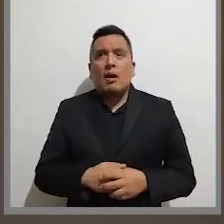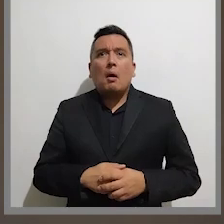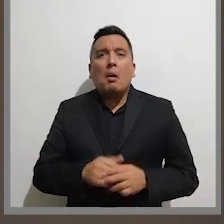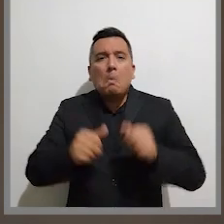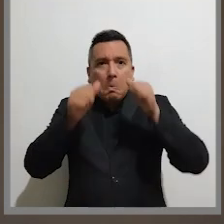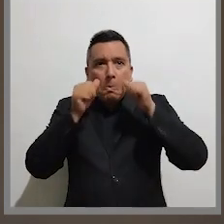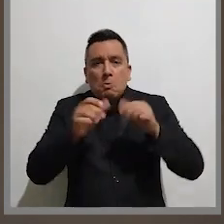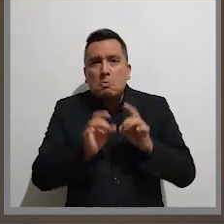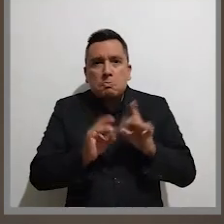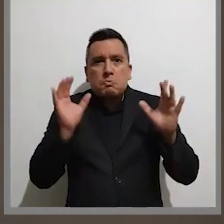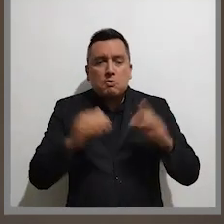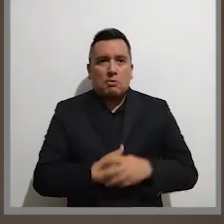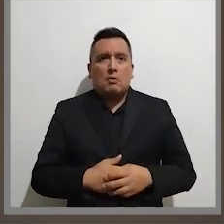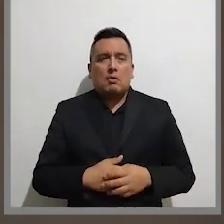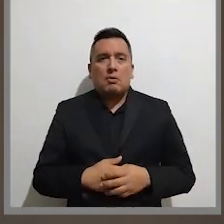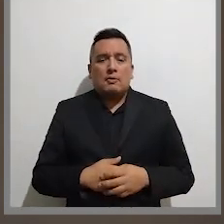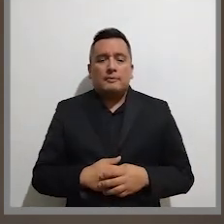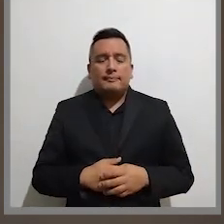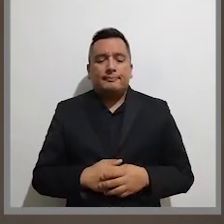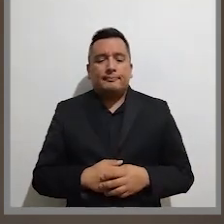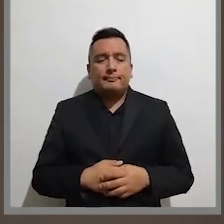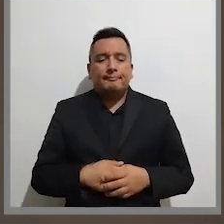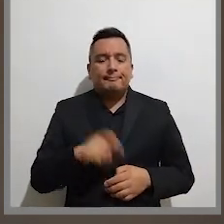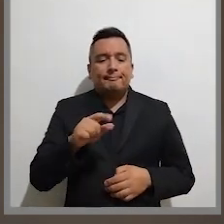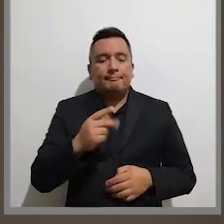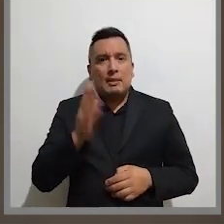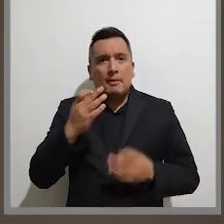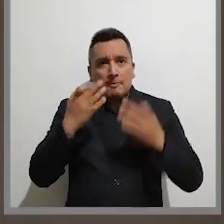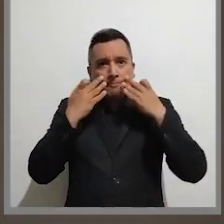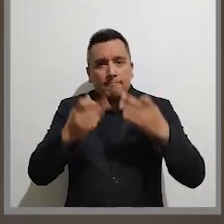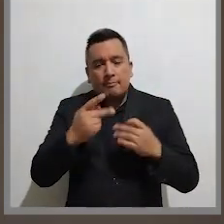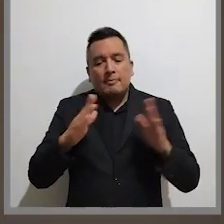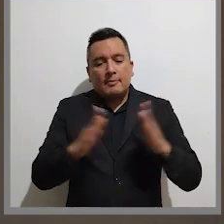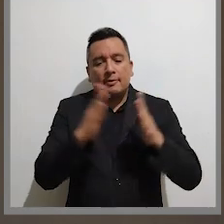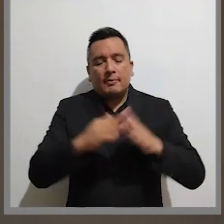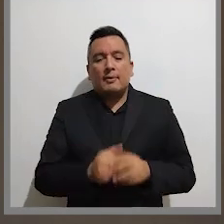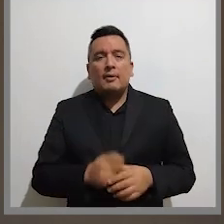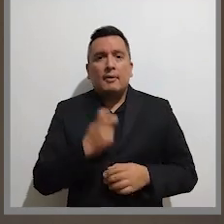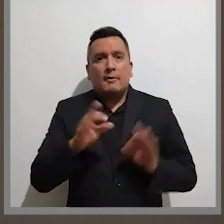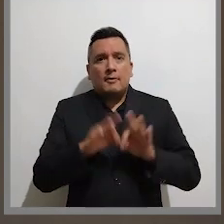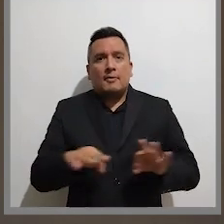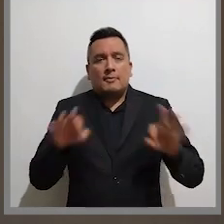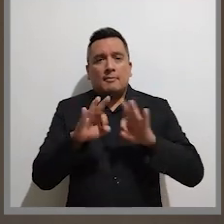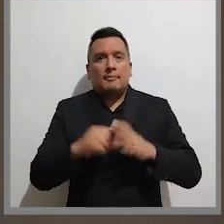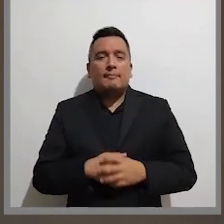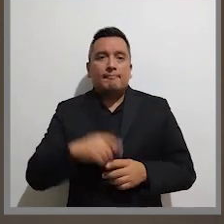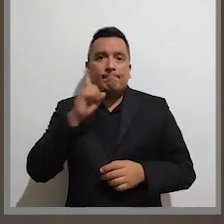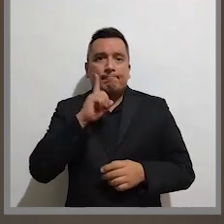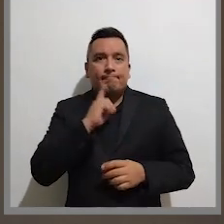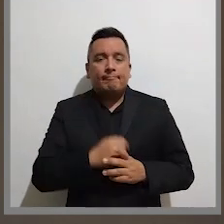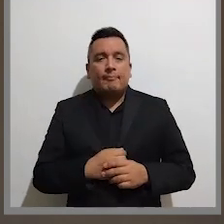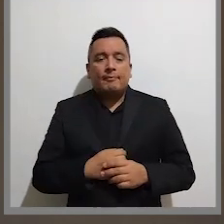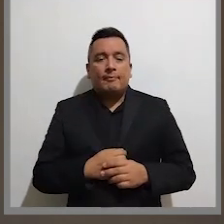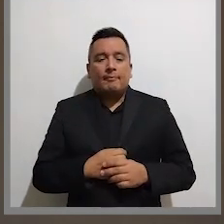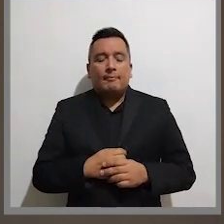proveen atención a violencia política y sobre todo la visibilización de sus participaciones, que es algo muy importante. Las mujeres